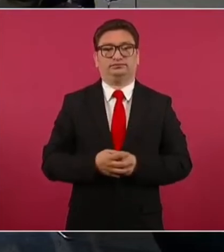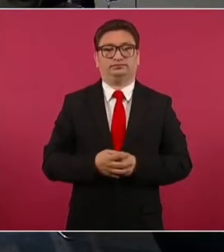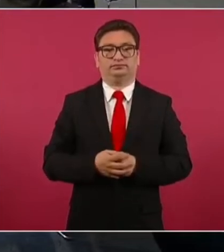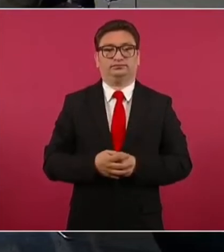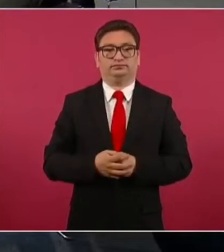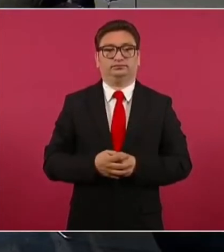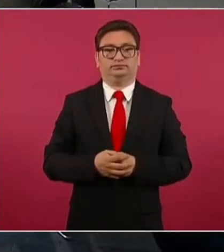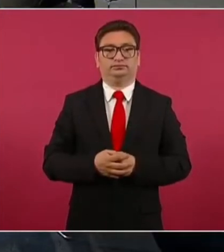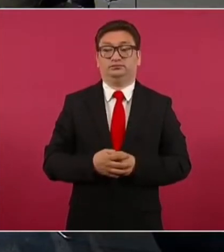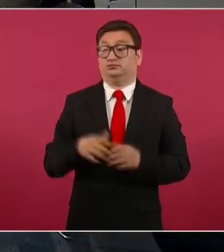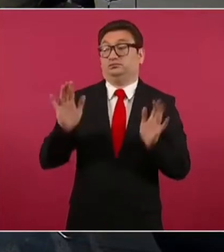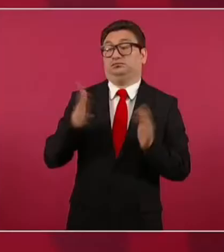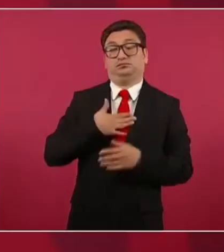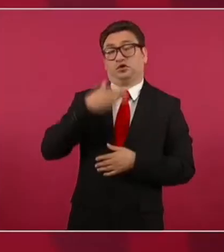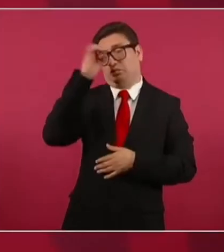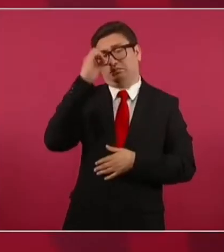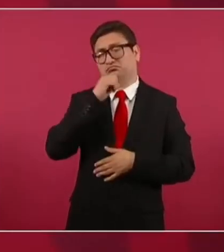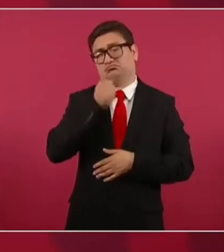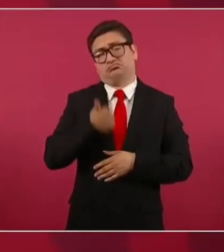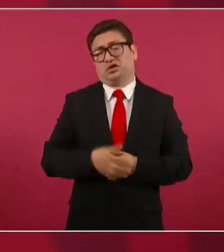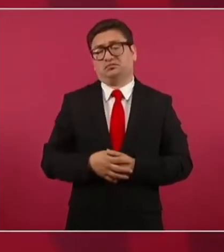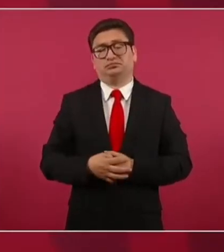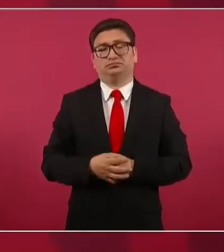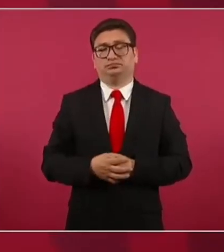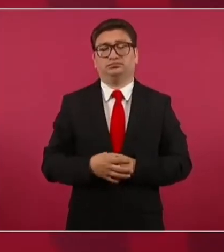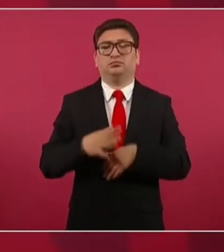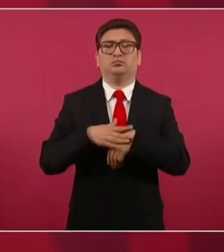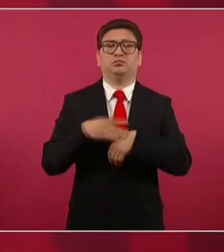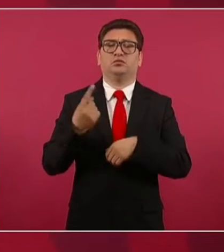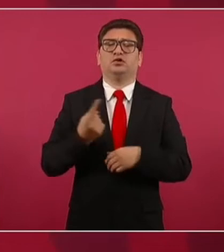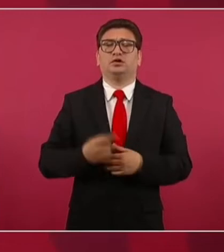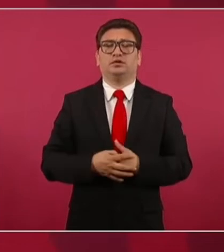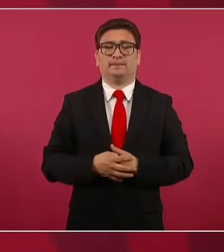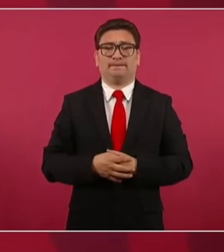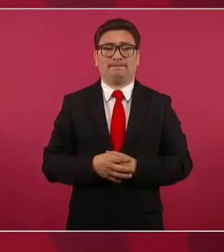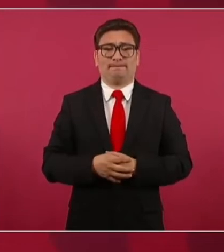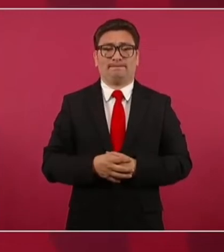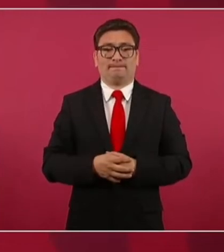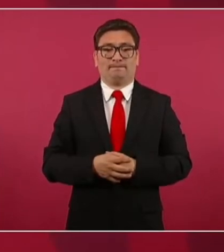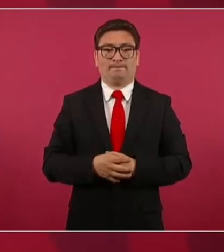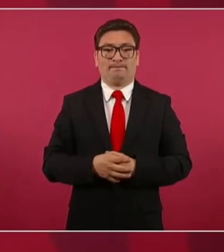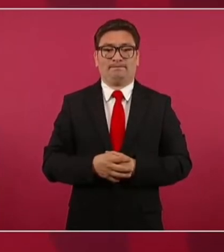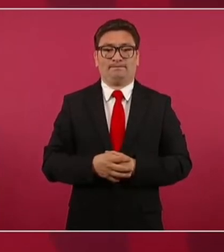Pues no tengo opinión sobre eso, porque